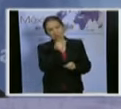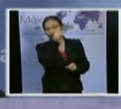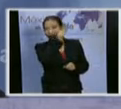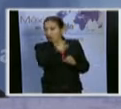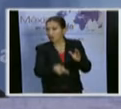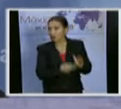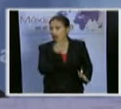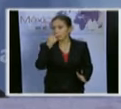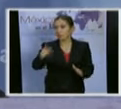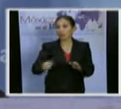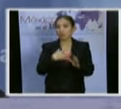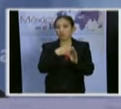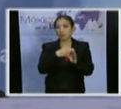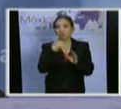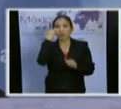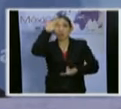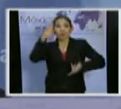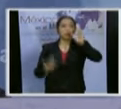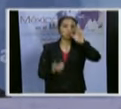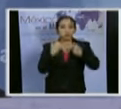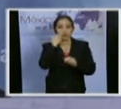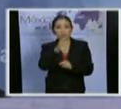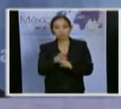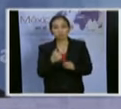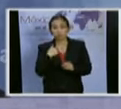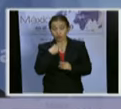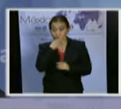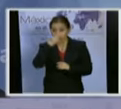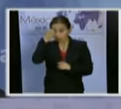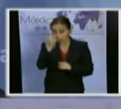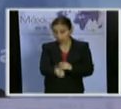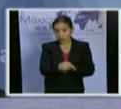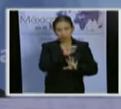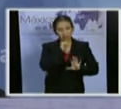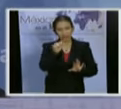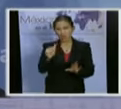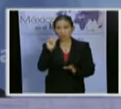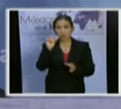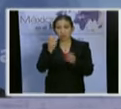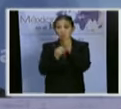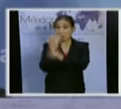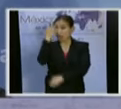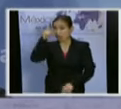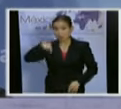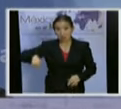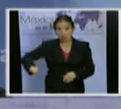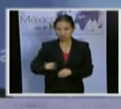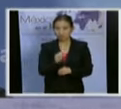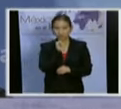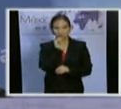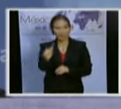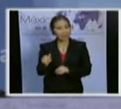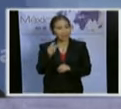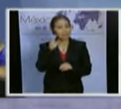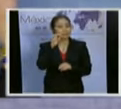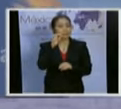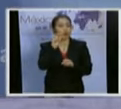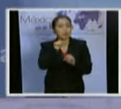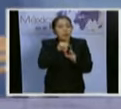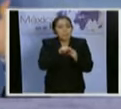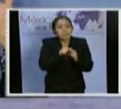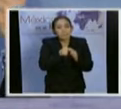repetir un mantra revolucionario. Yo les diría que esto no tiene ya nada de revolucionario en absoluto, más bien